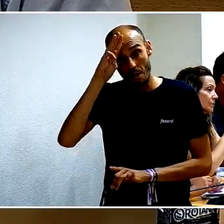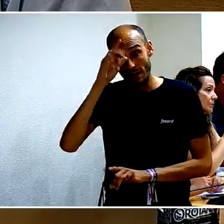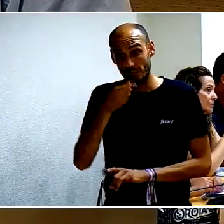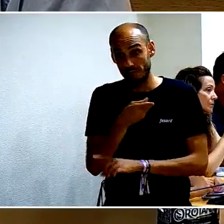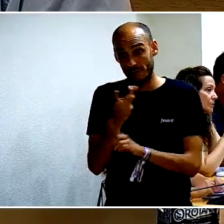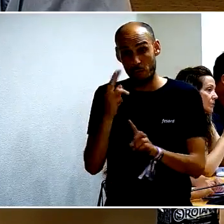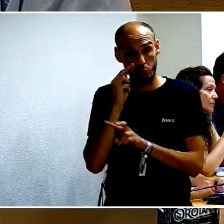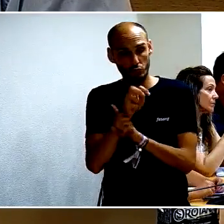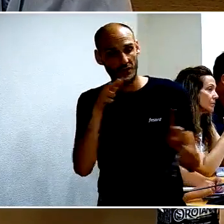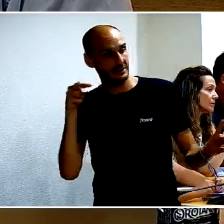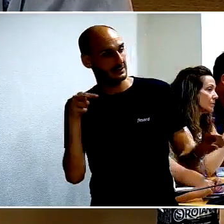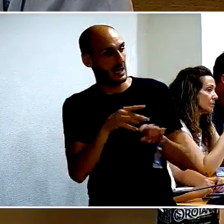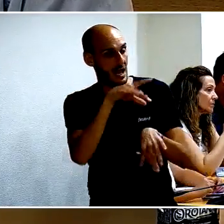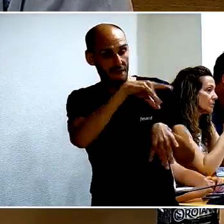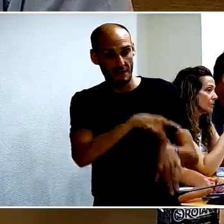enfermos.